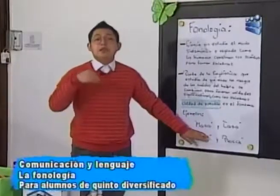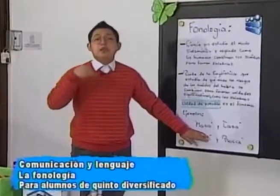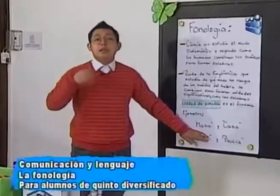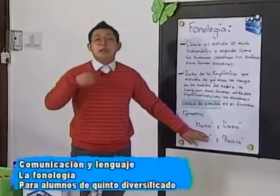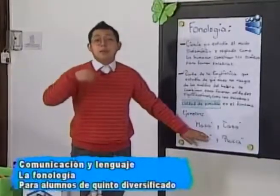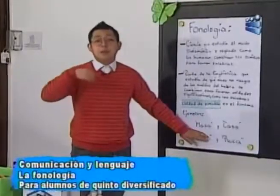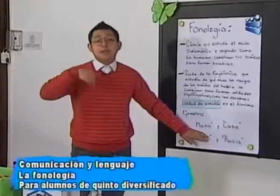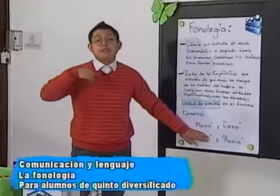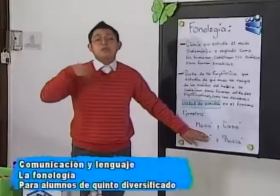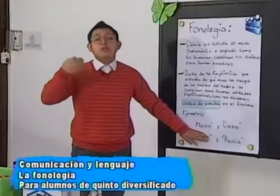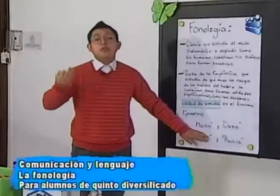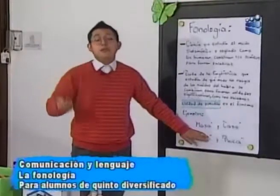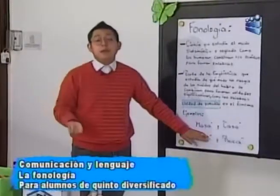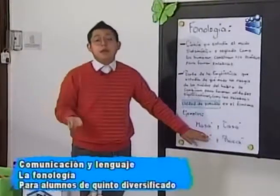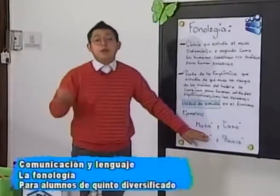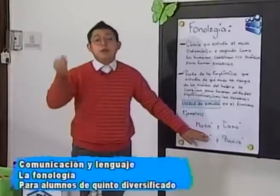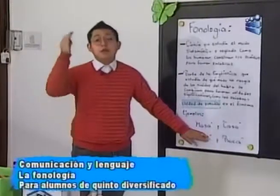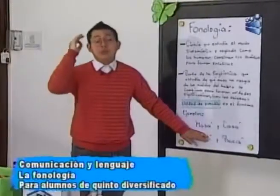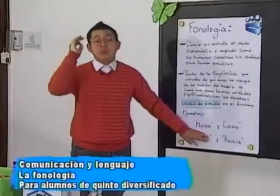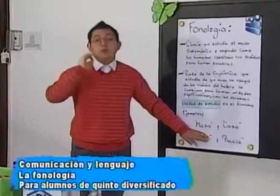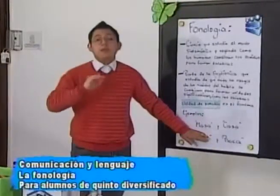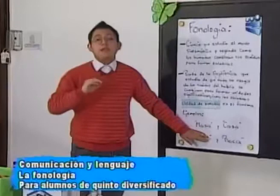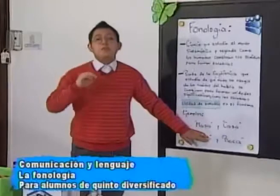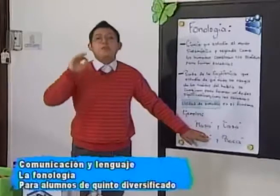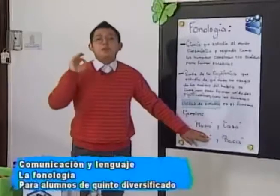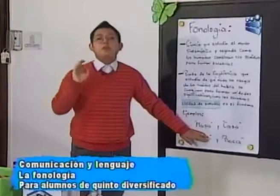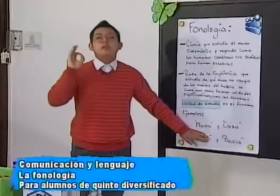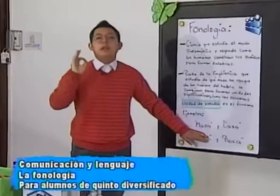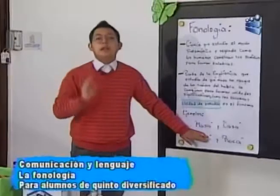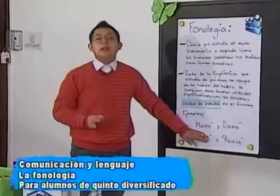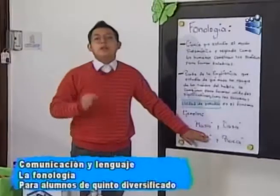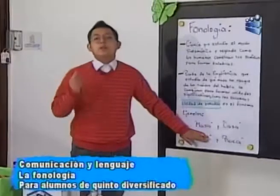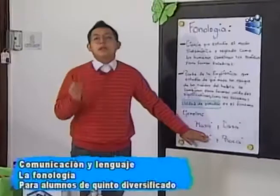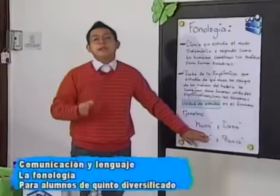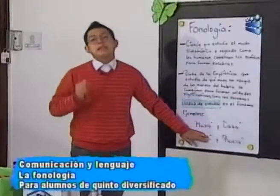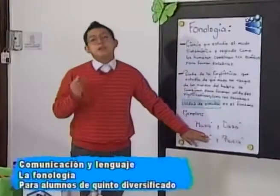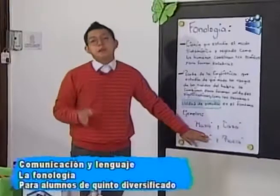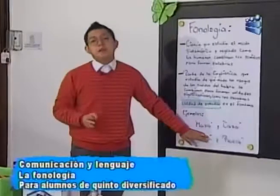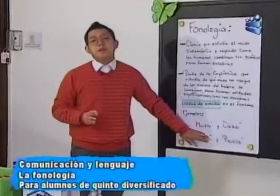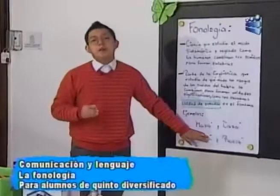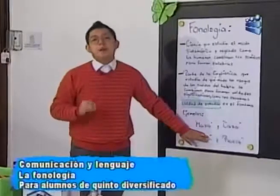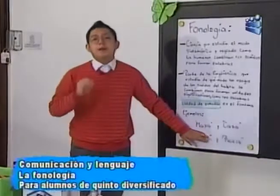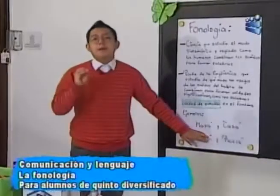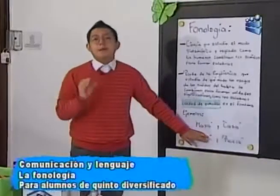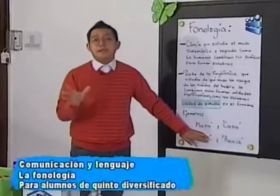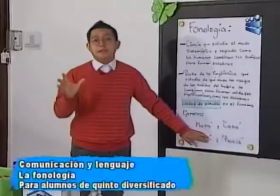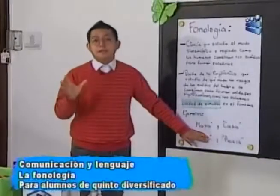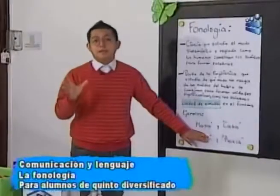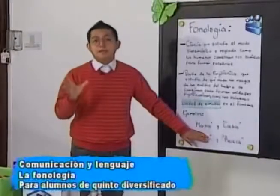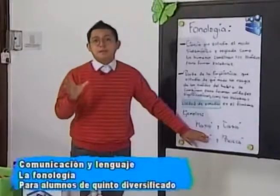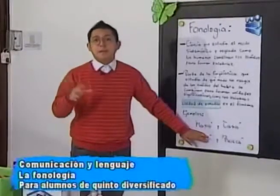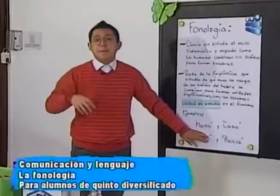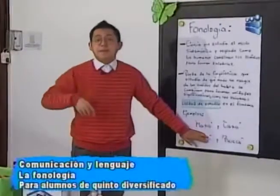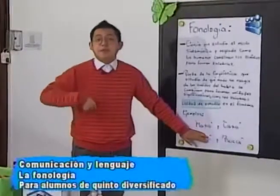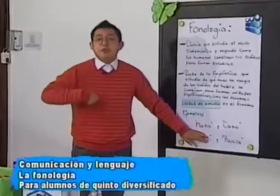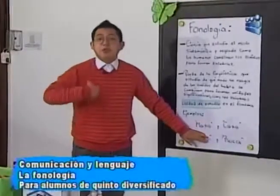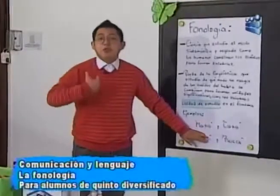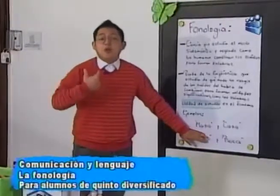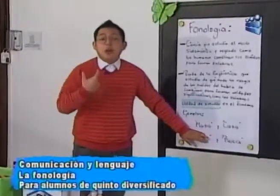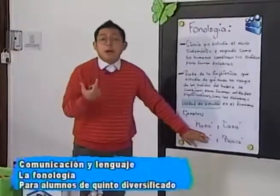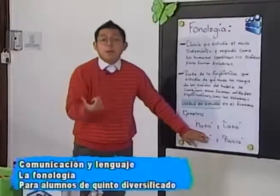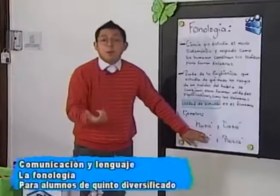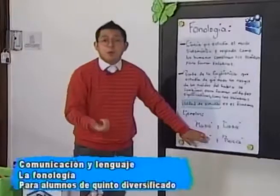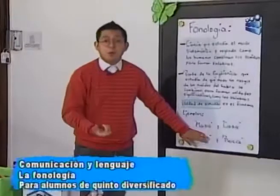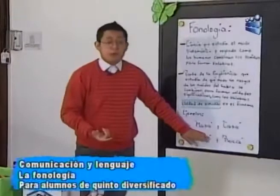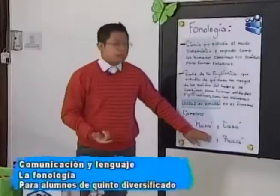Si usted ahorita puede hacer su significado dentro de su mente, podemos imaginarnos en este momento masa. Pero si